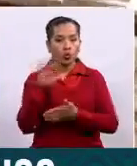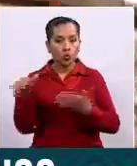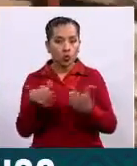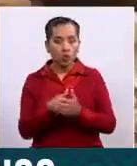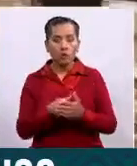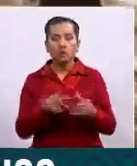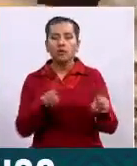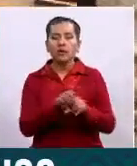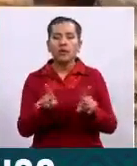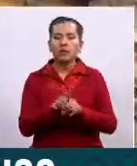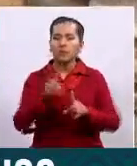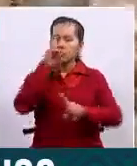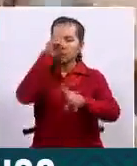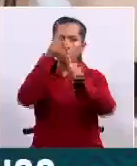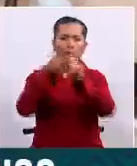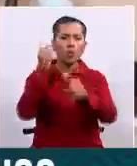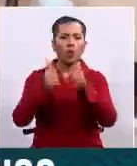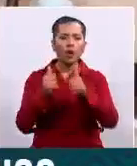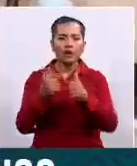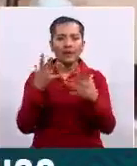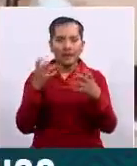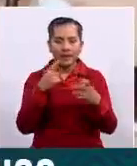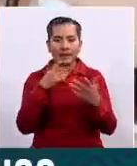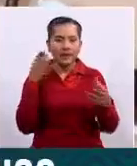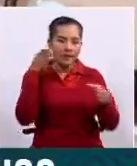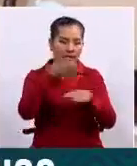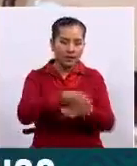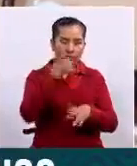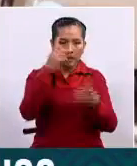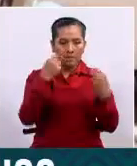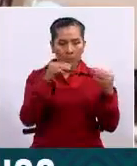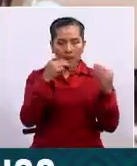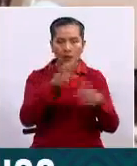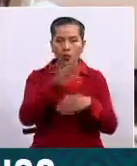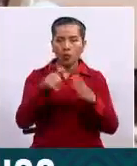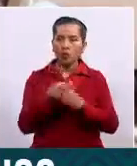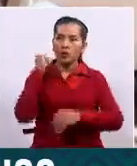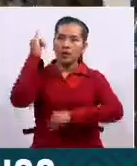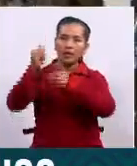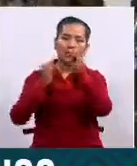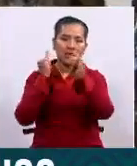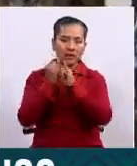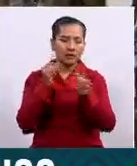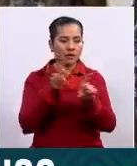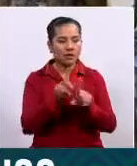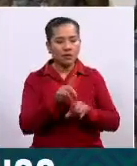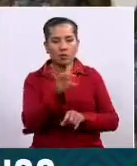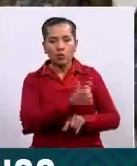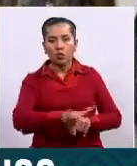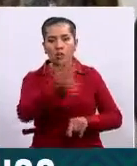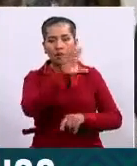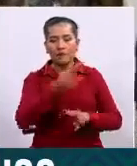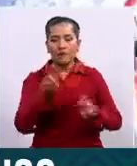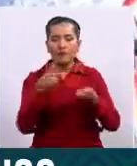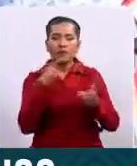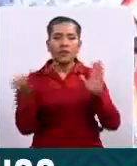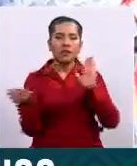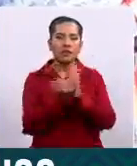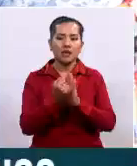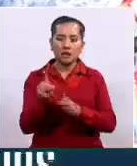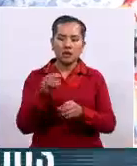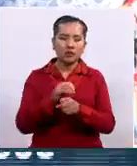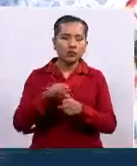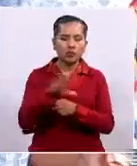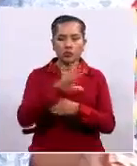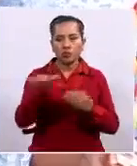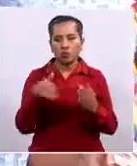de Moa, la misión que tiene es llegar a los mercados nacionales e internacionales con nuestra artesanía con identidad cultural amazónica, trabajada de